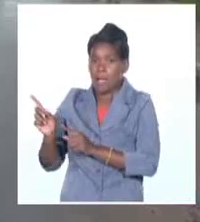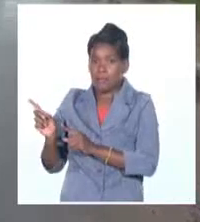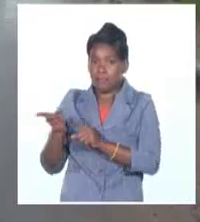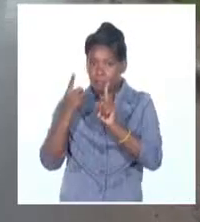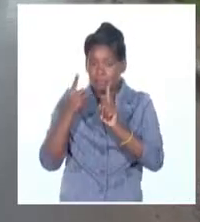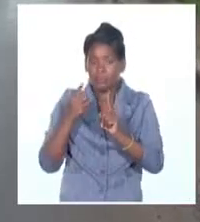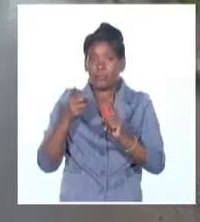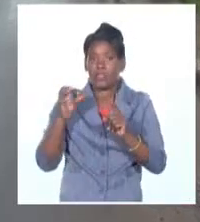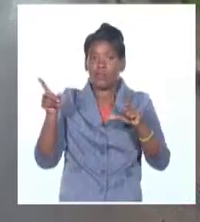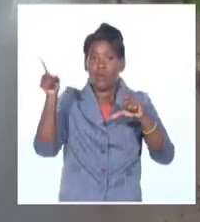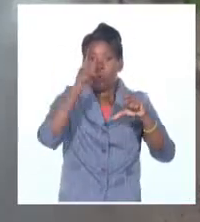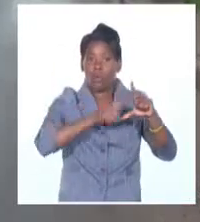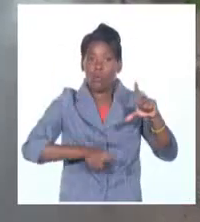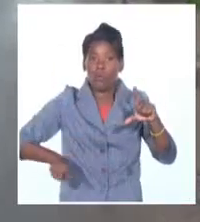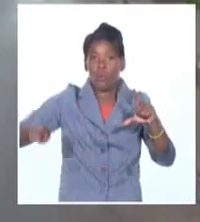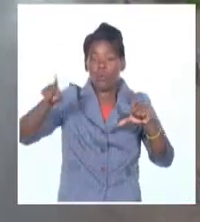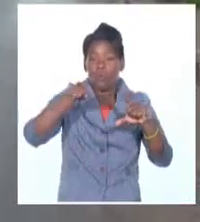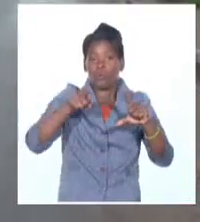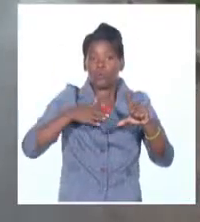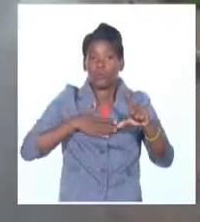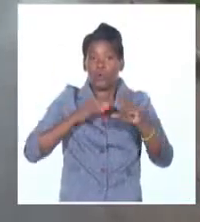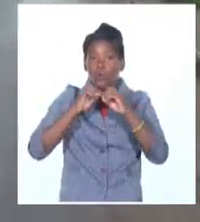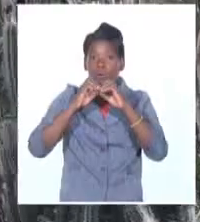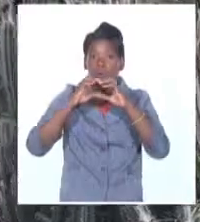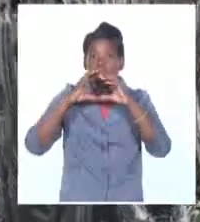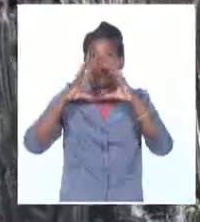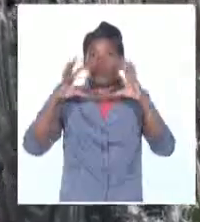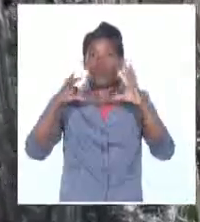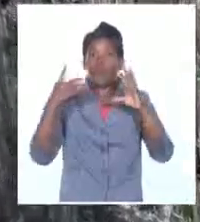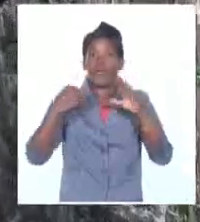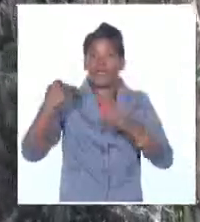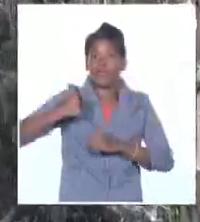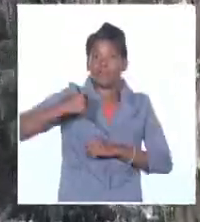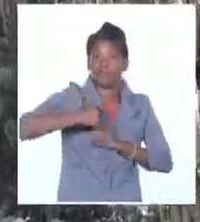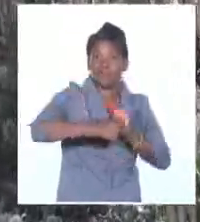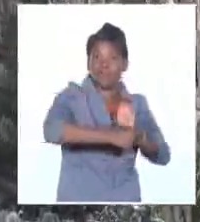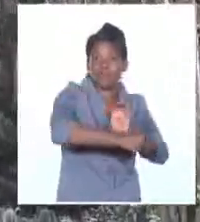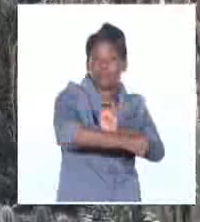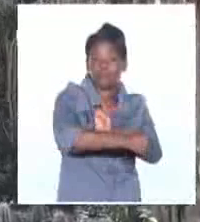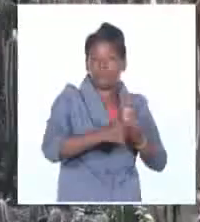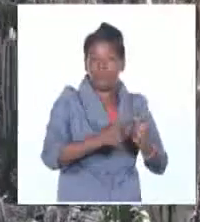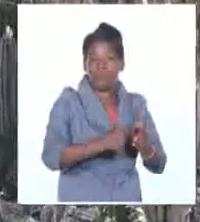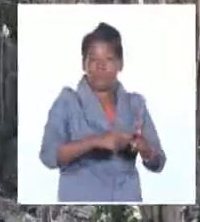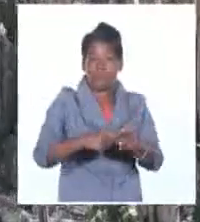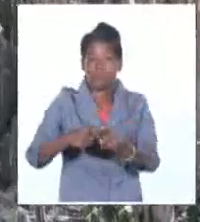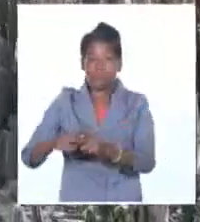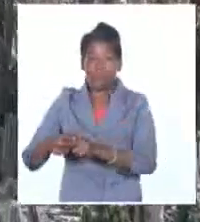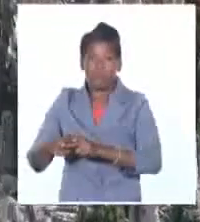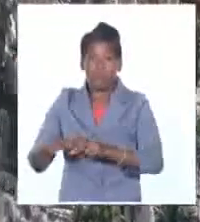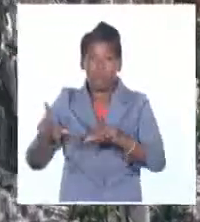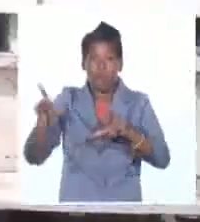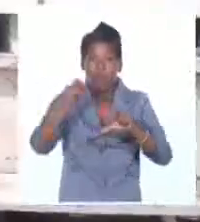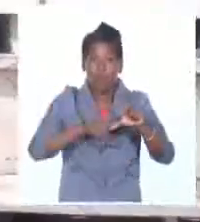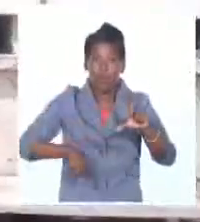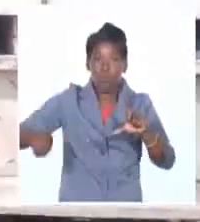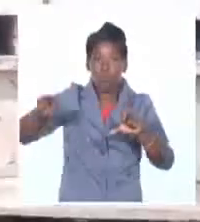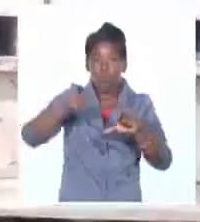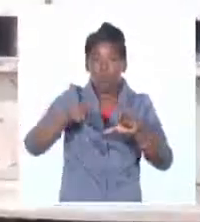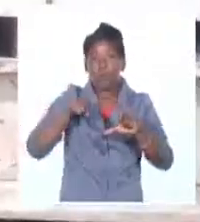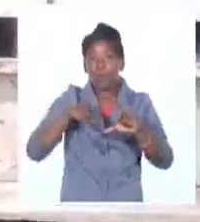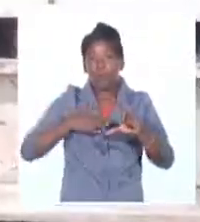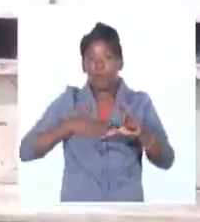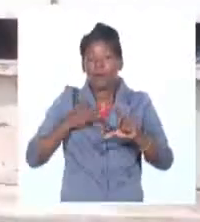más. Hicimos una cala ayer y hoy se está forando y viendo la calidad del agua, a ver si podemos hacer algún pozo para llenadero de